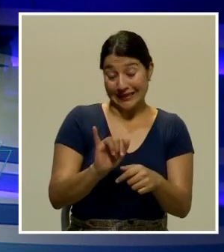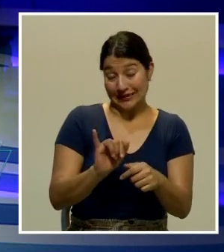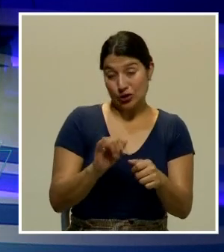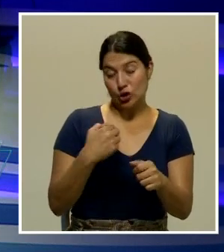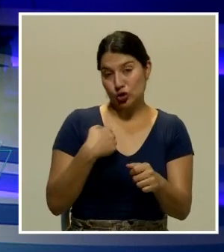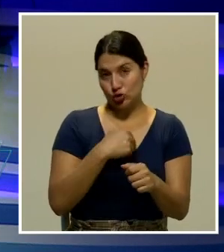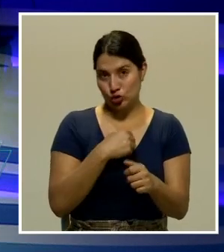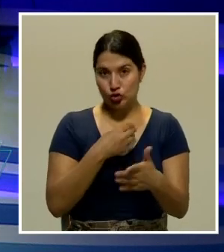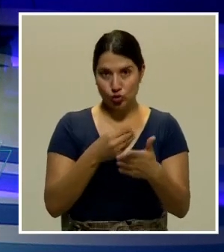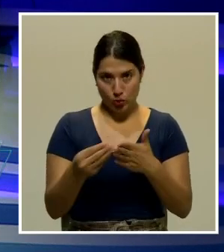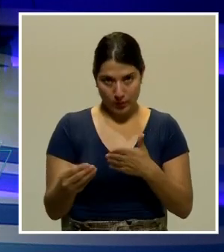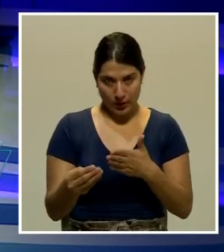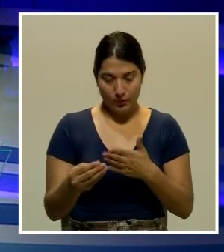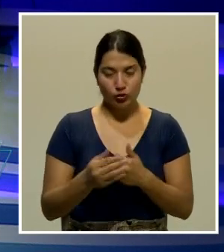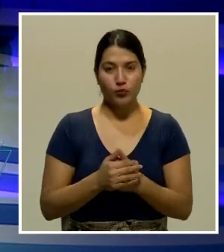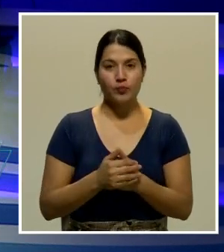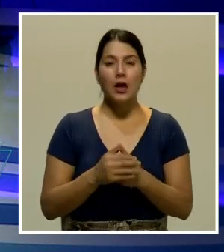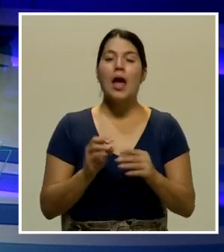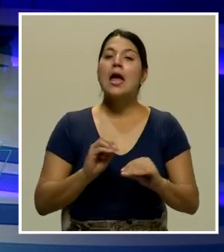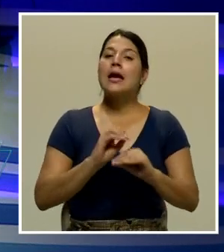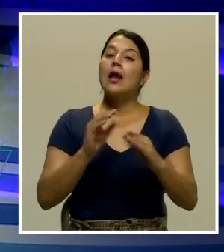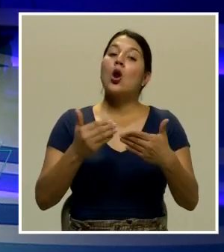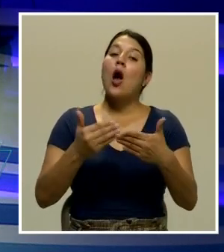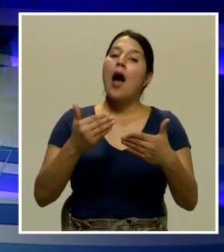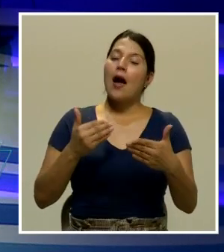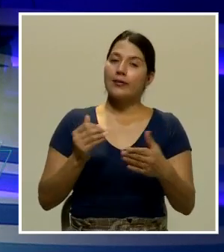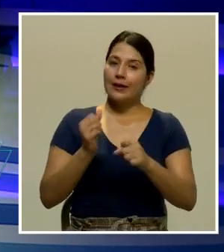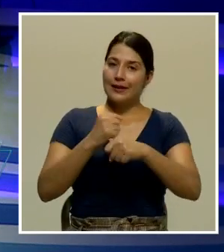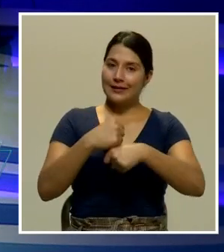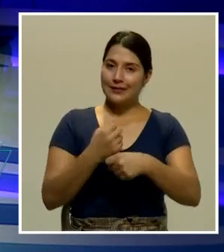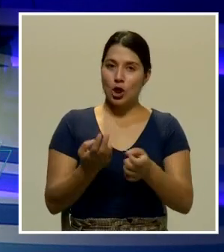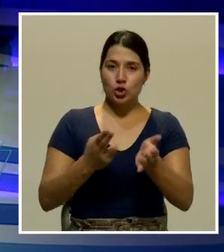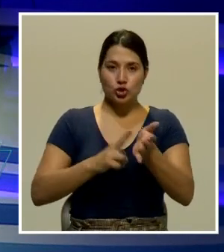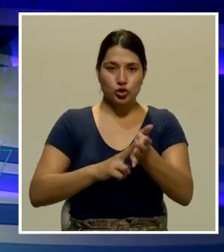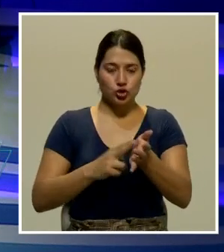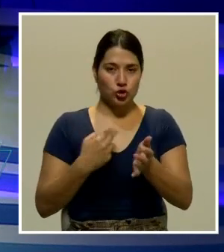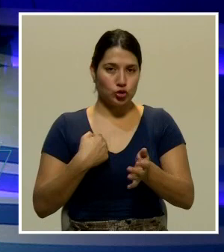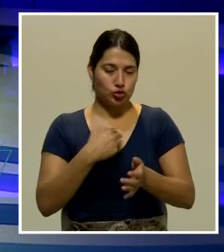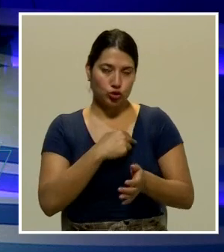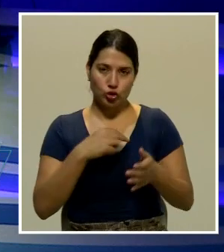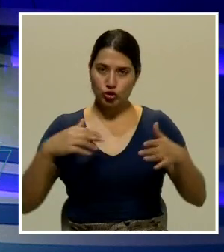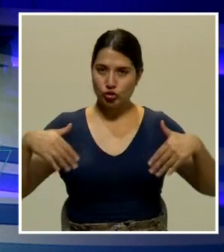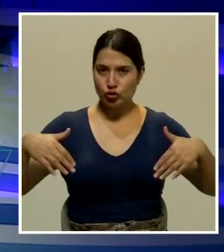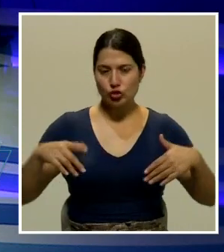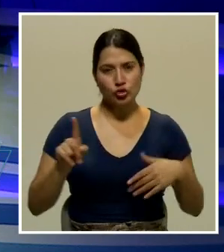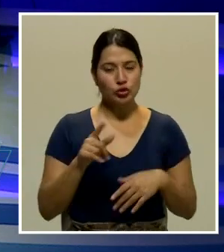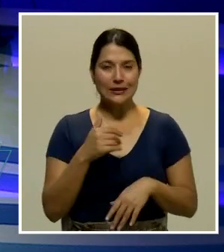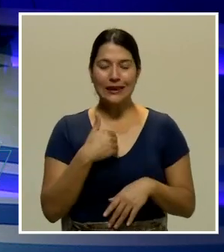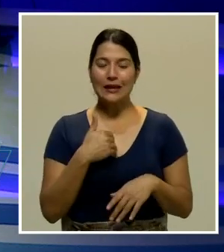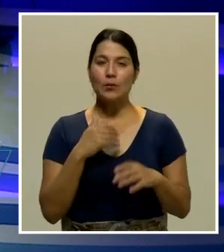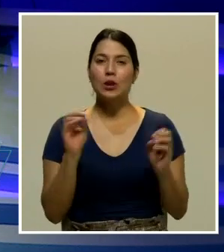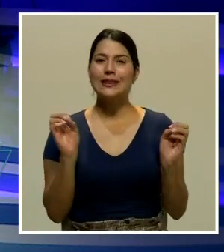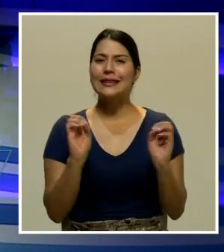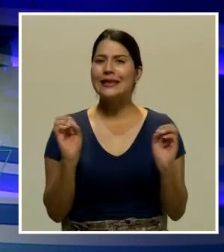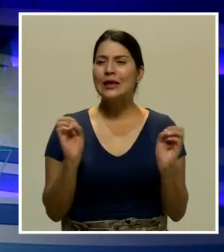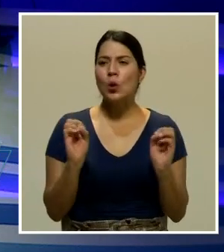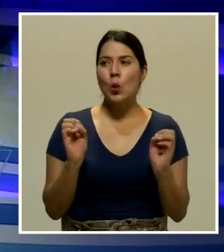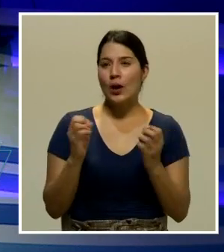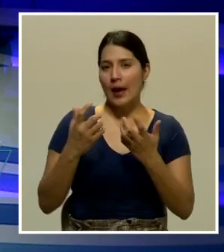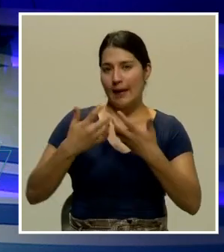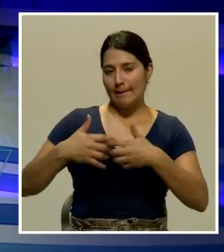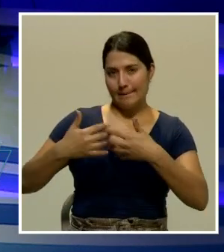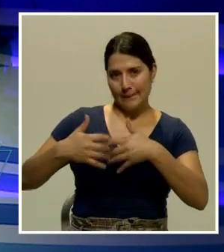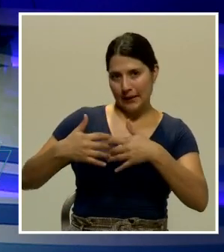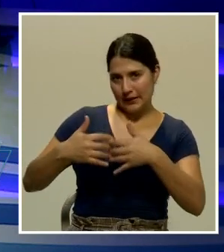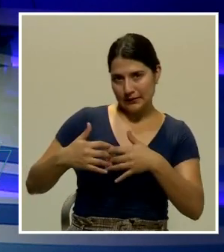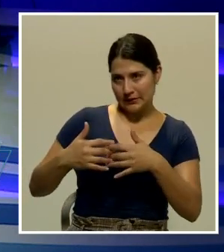comprando. Evidentemente, antes de hacer la licitación, no tenemos todavía ningún proveedor